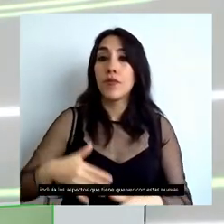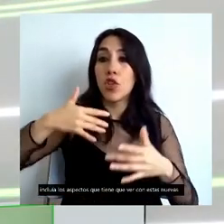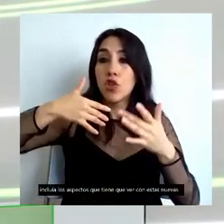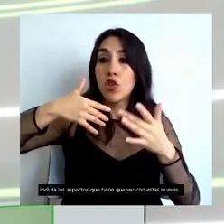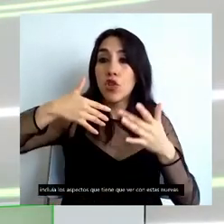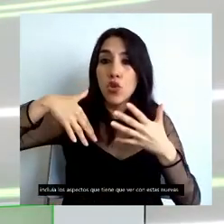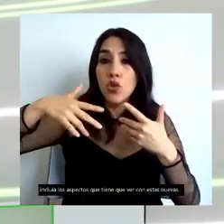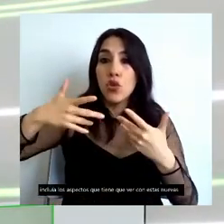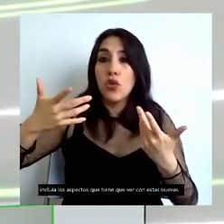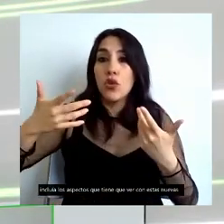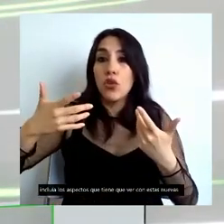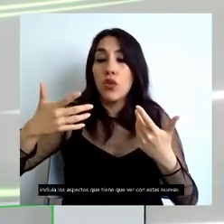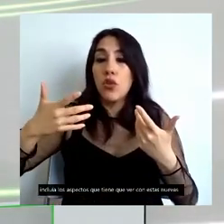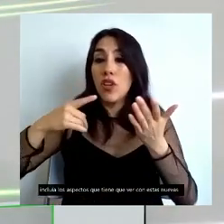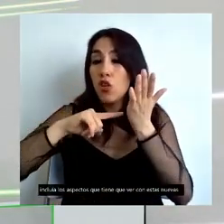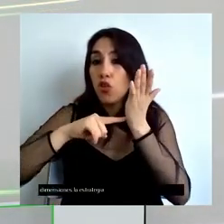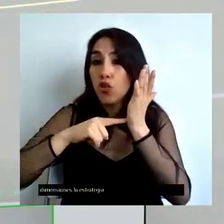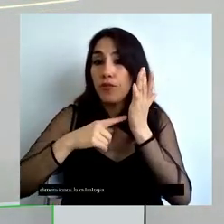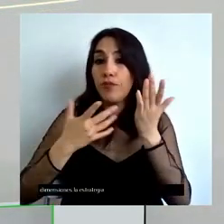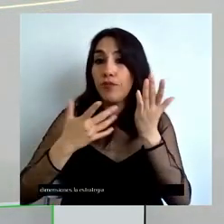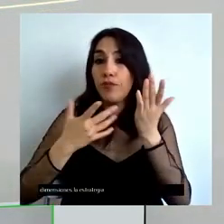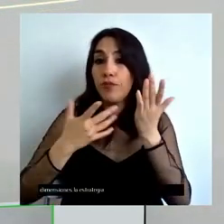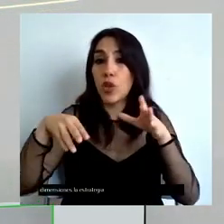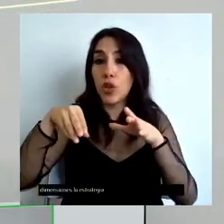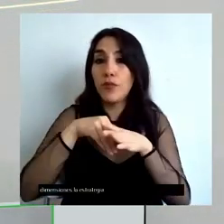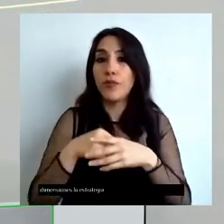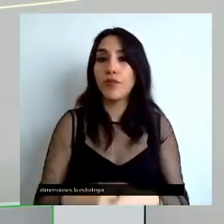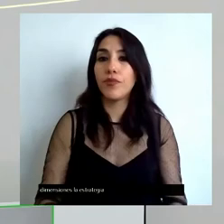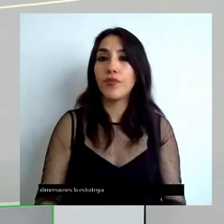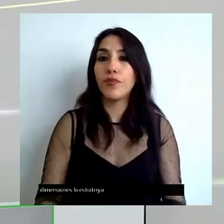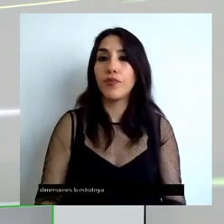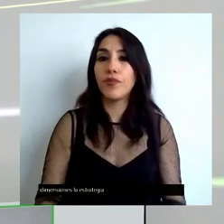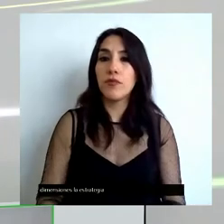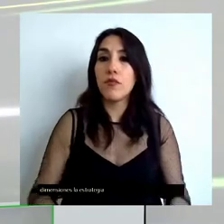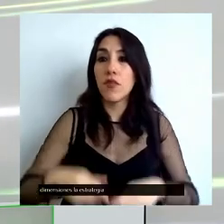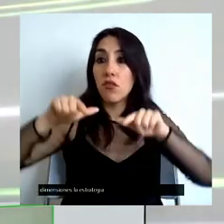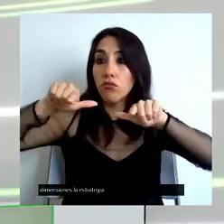teletrabajo está mediado por tecnologías de